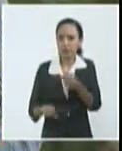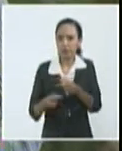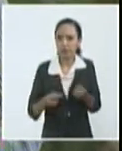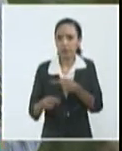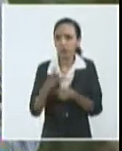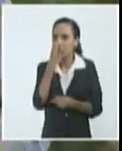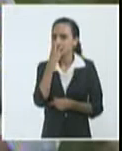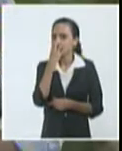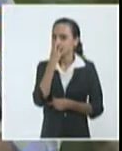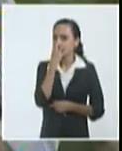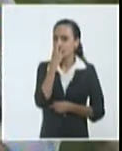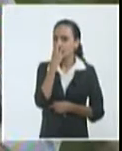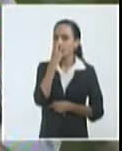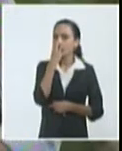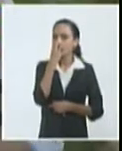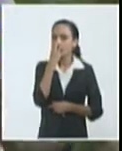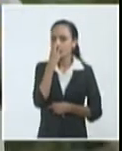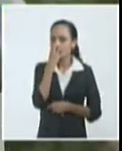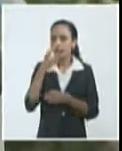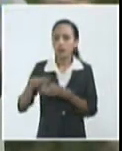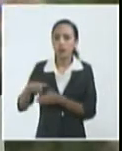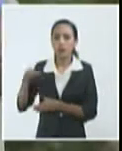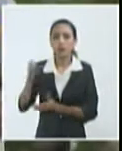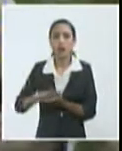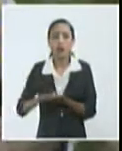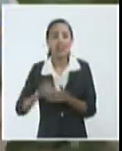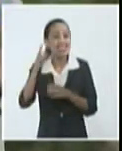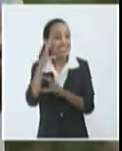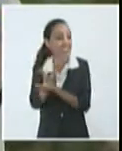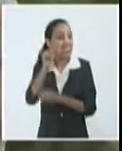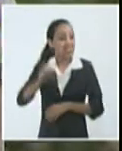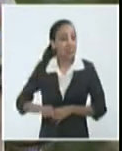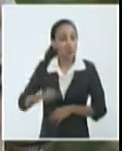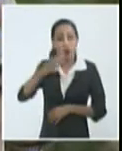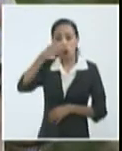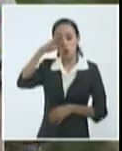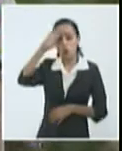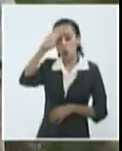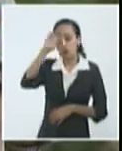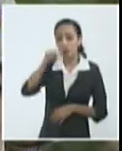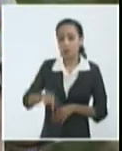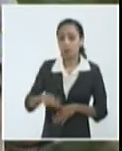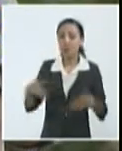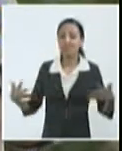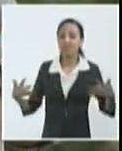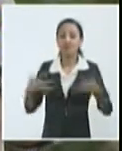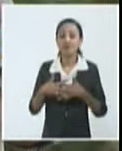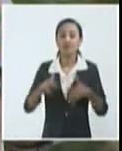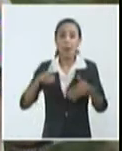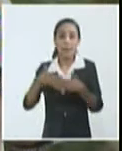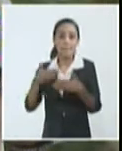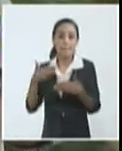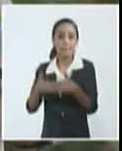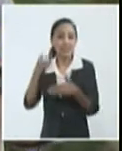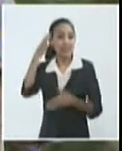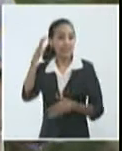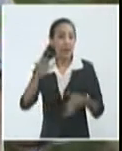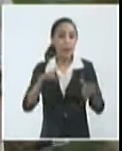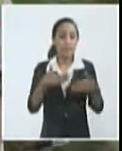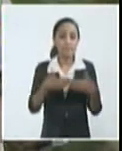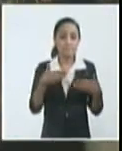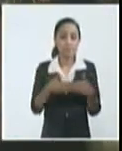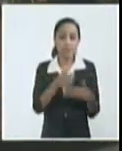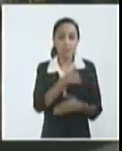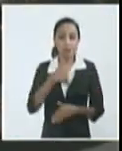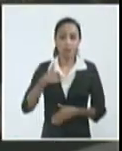los científicos cubanos y también en relación el sector productivo estatal con el sector no estatal